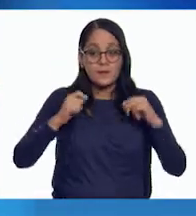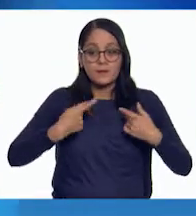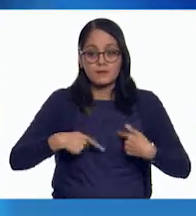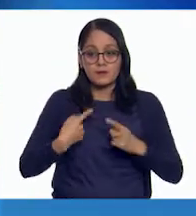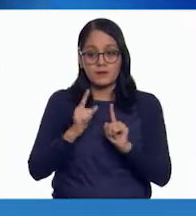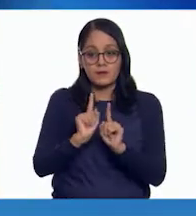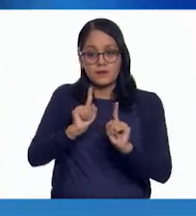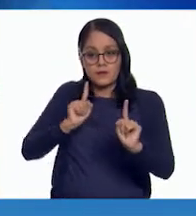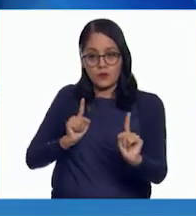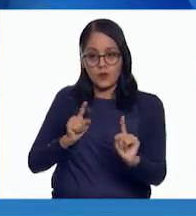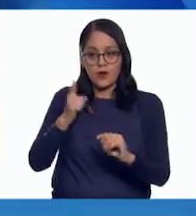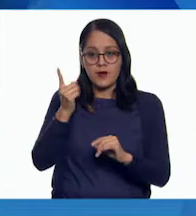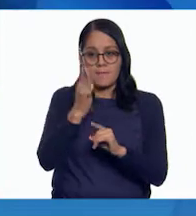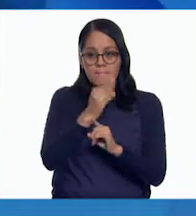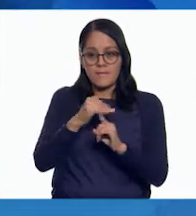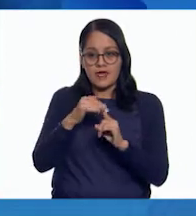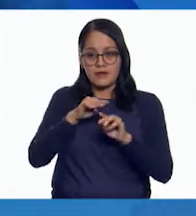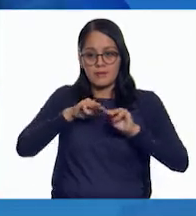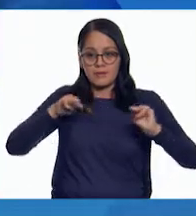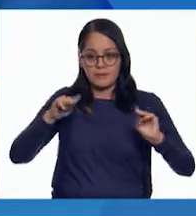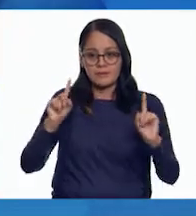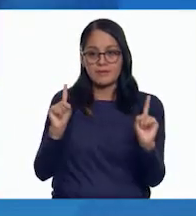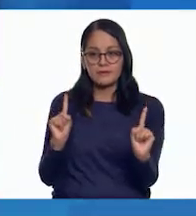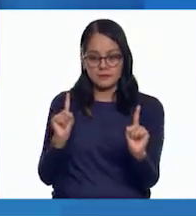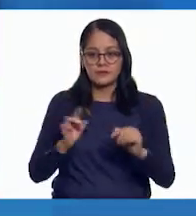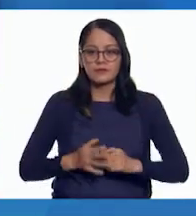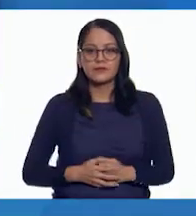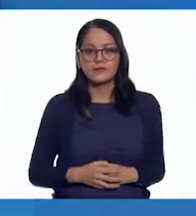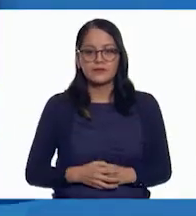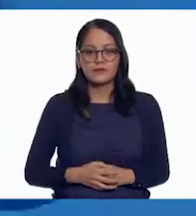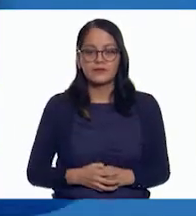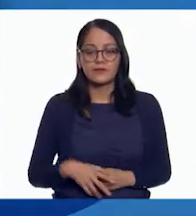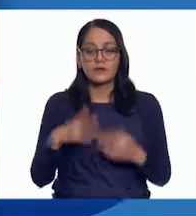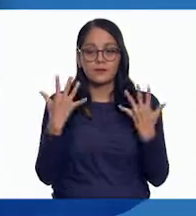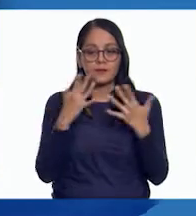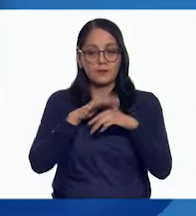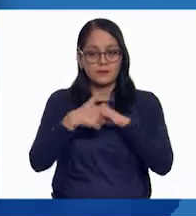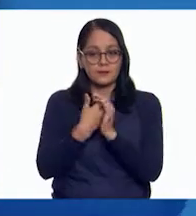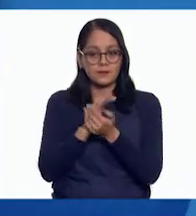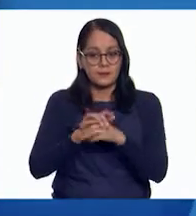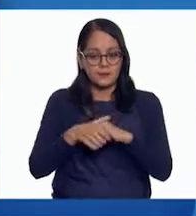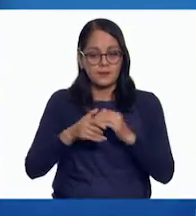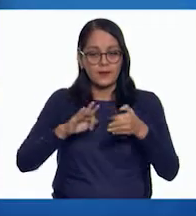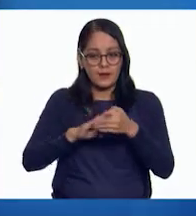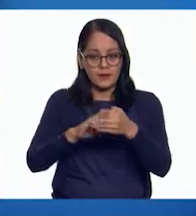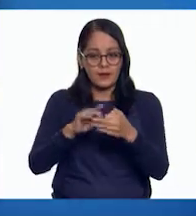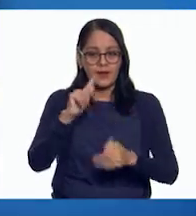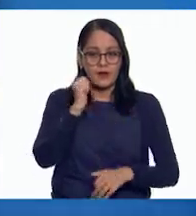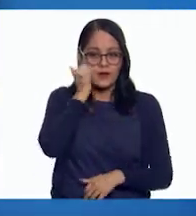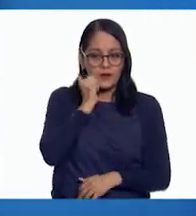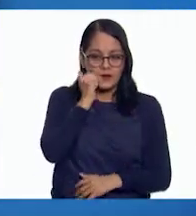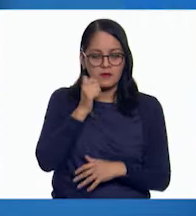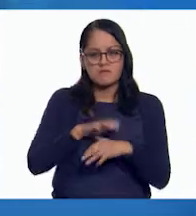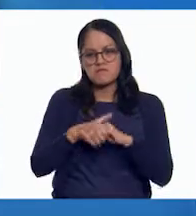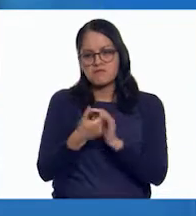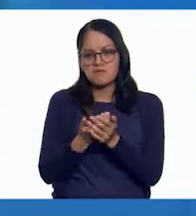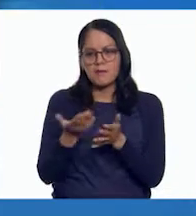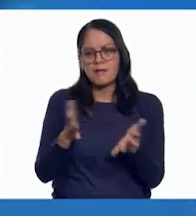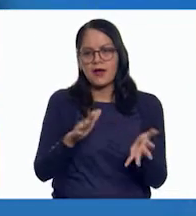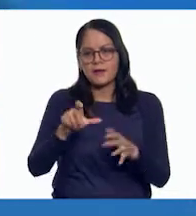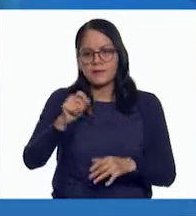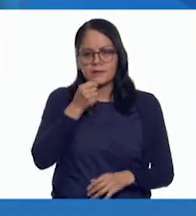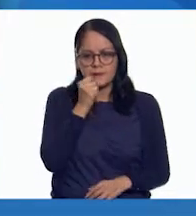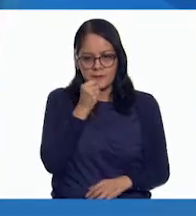una distancia mínima de 1.5 metros entre tú y los demás. Lávate las manos muy seguido con agua y jabón por lo menos